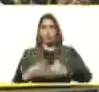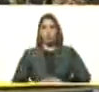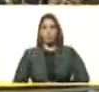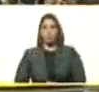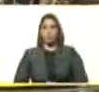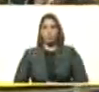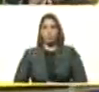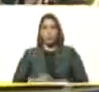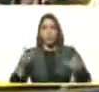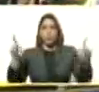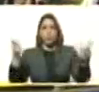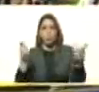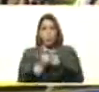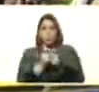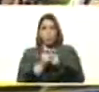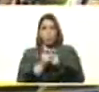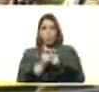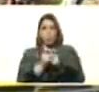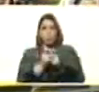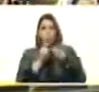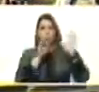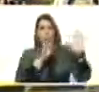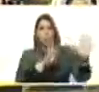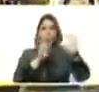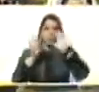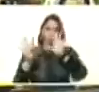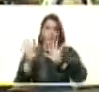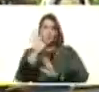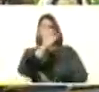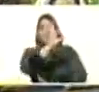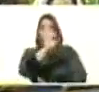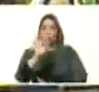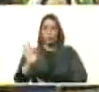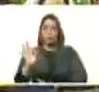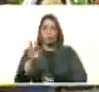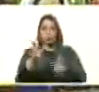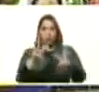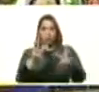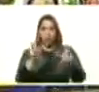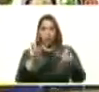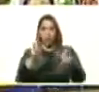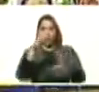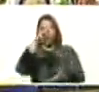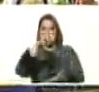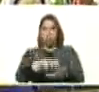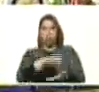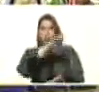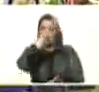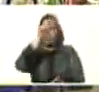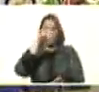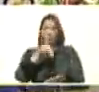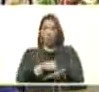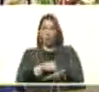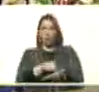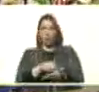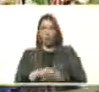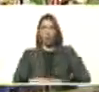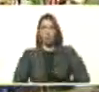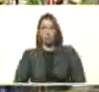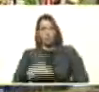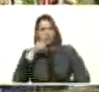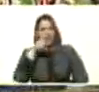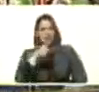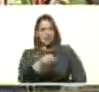le redujo el 99% del ingreso al Estado Nacional. Y así